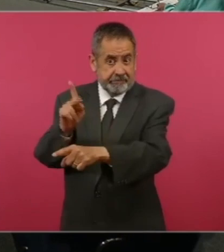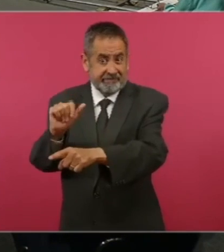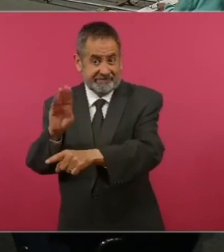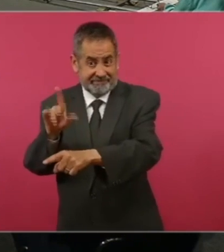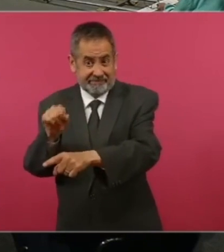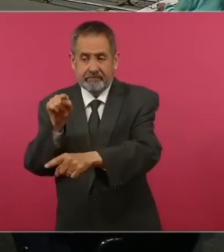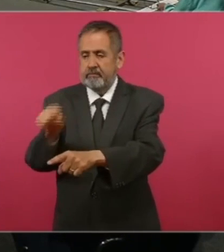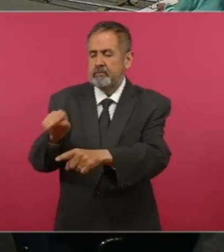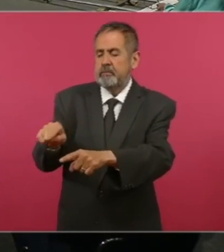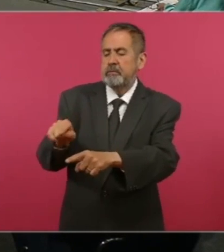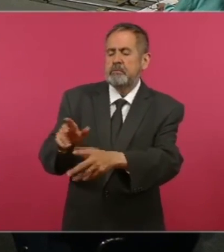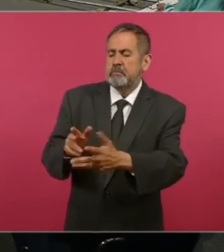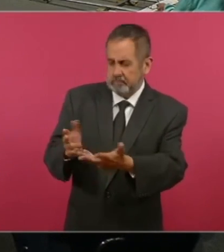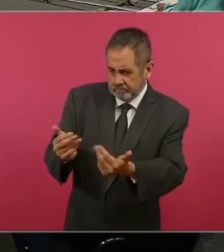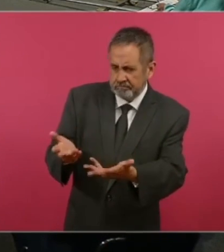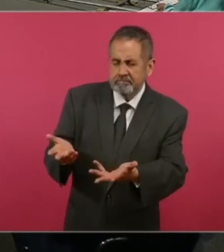que